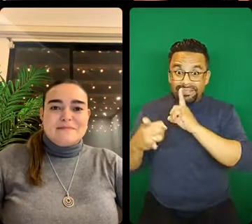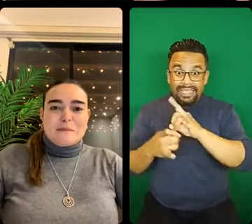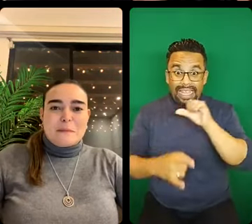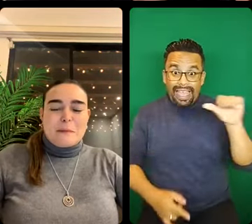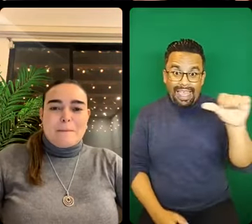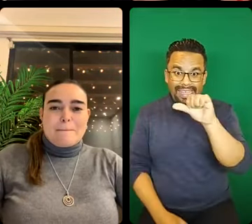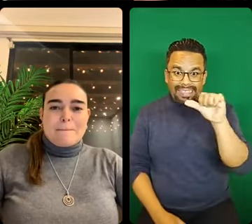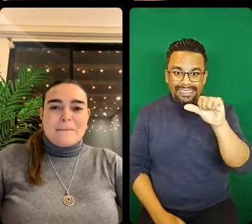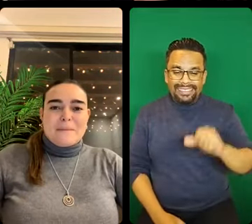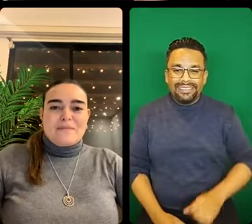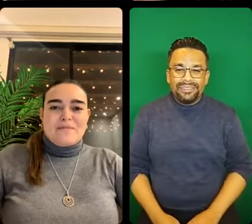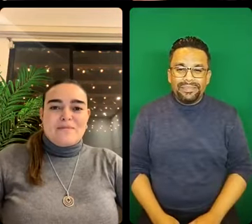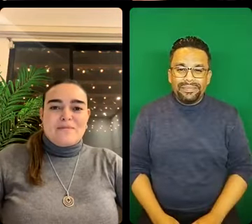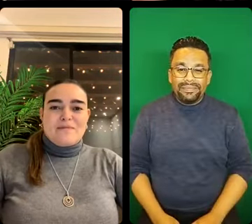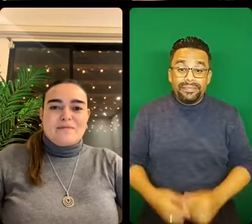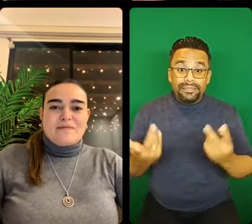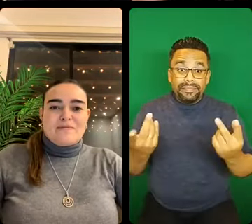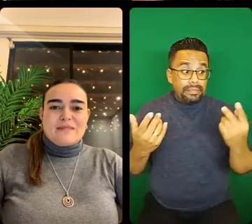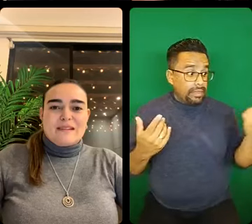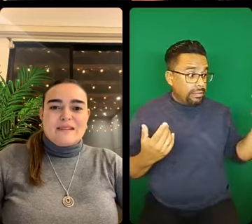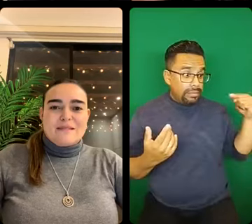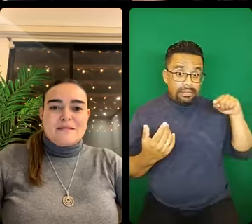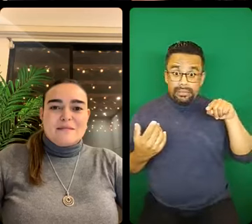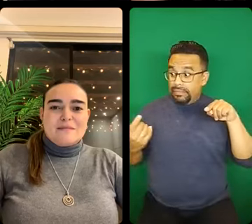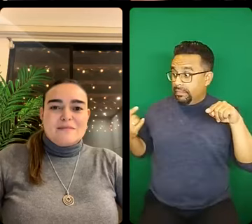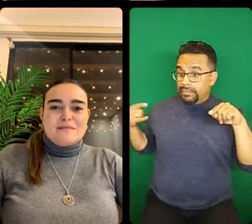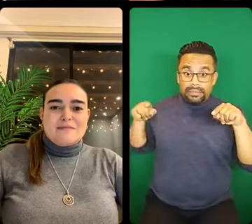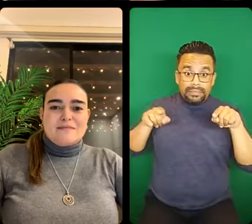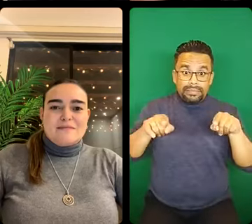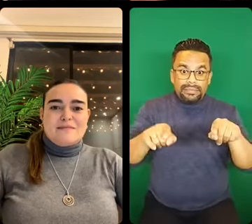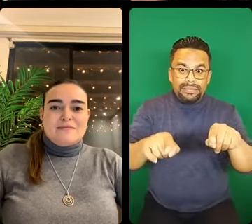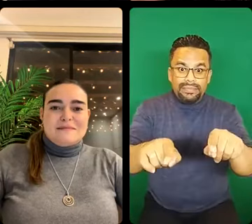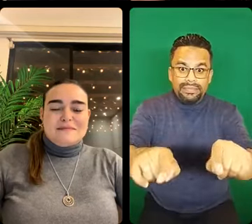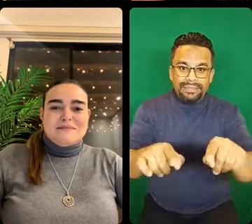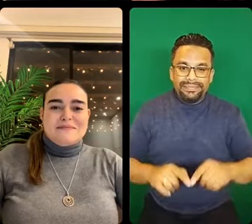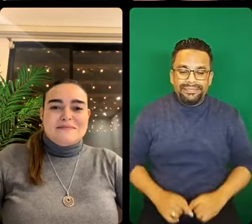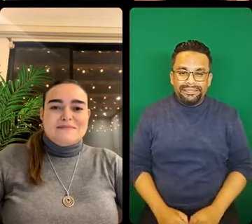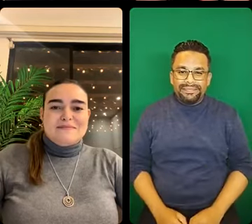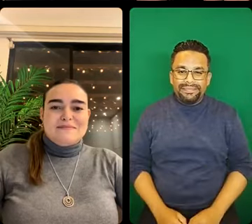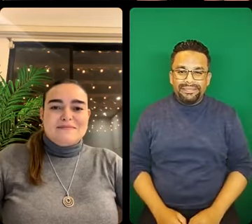Gómez, Vidas Paralelas, Karen Melisa Celis Pérez,